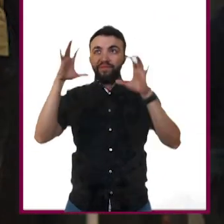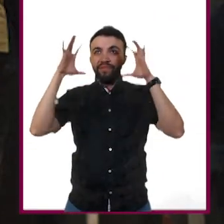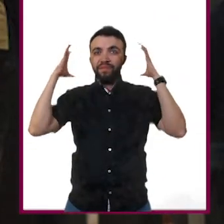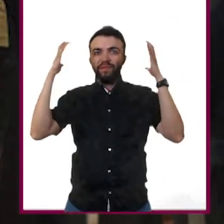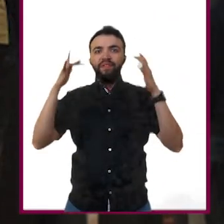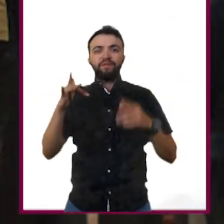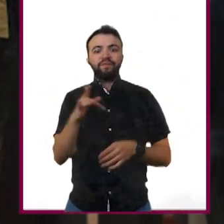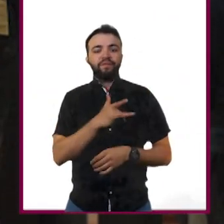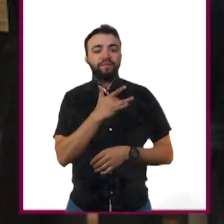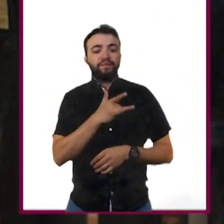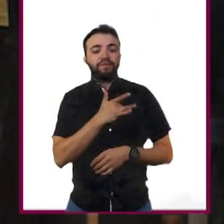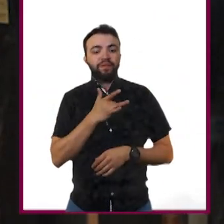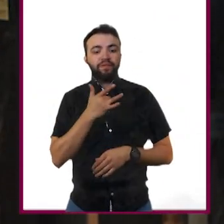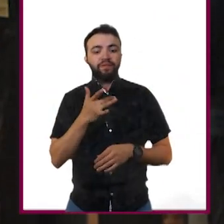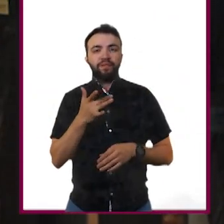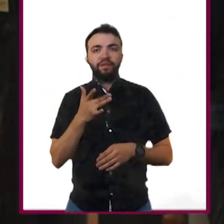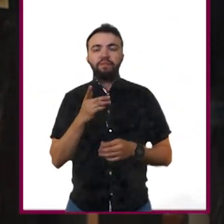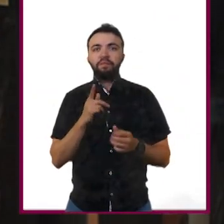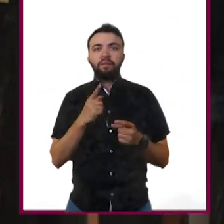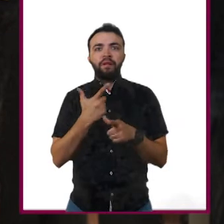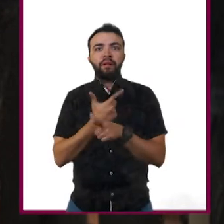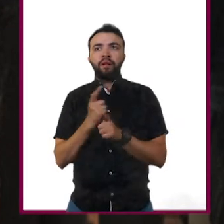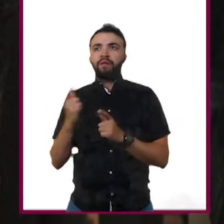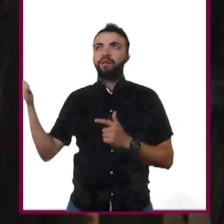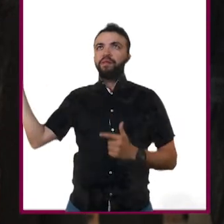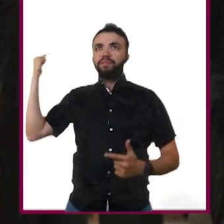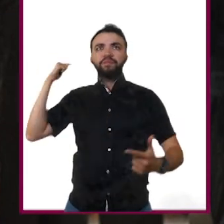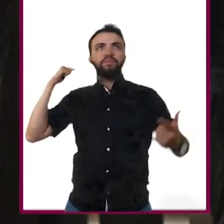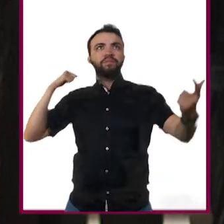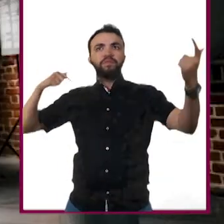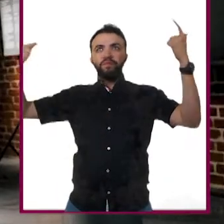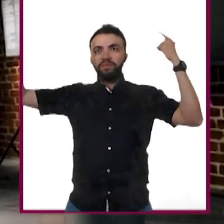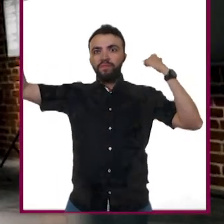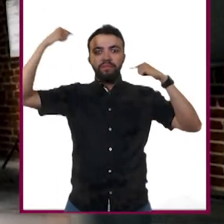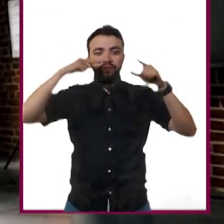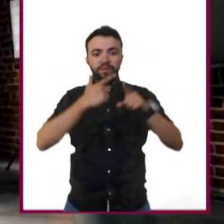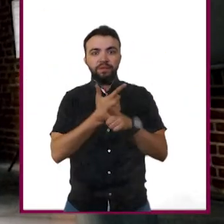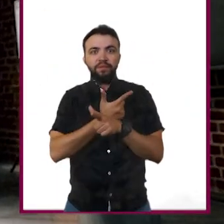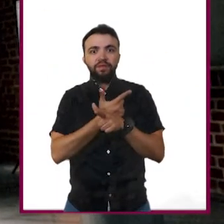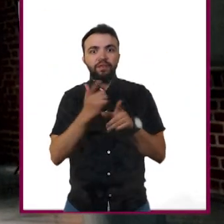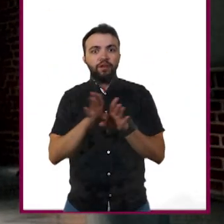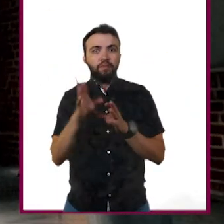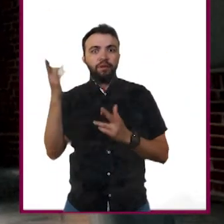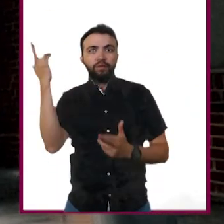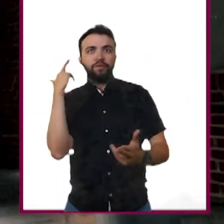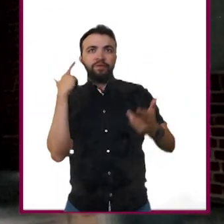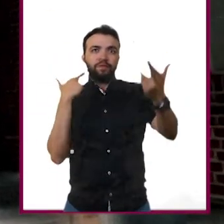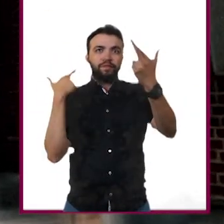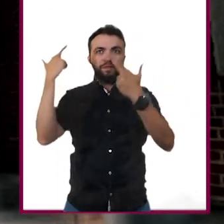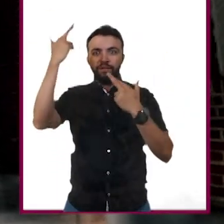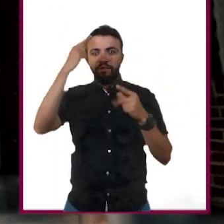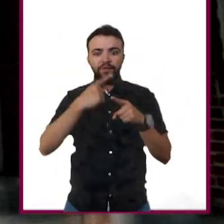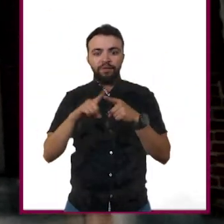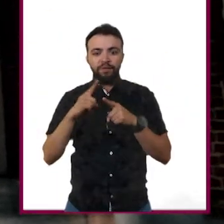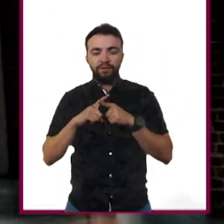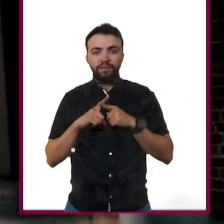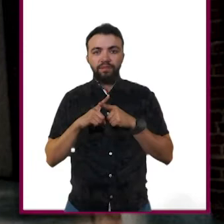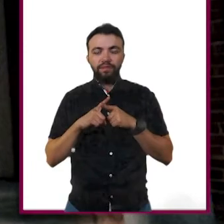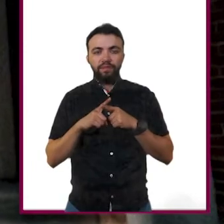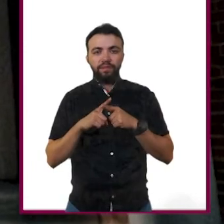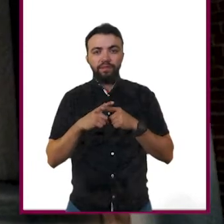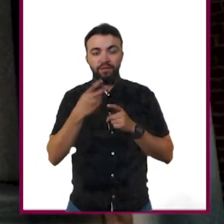crear la sensación de que este proviene de cualquier dirección en 360 grados alrededor del escucha. El punto de